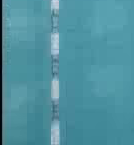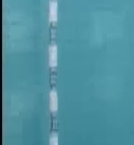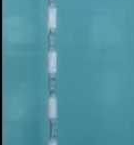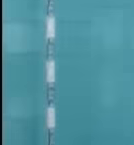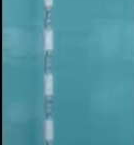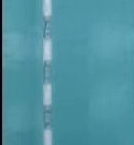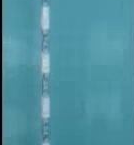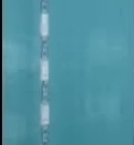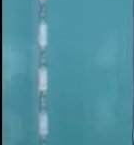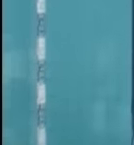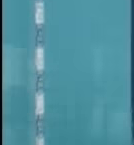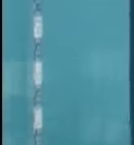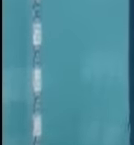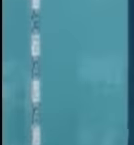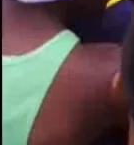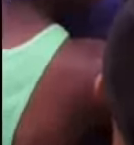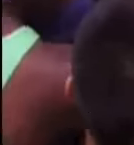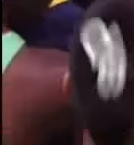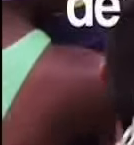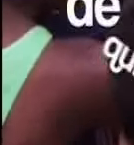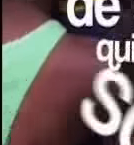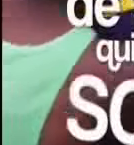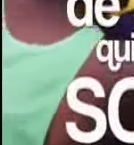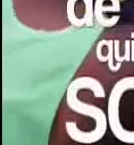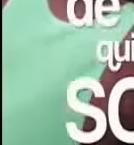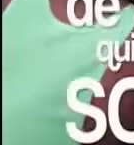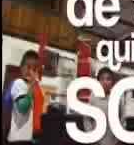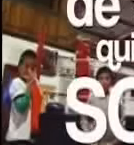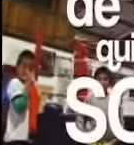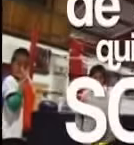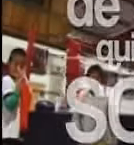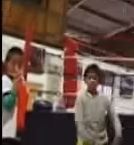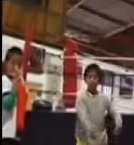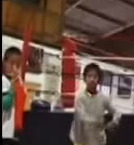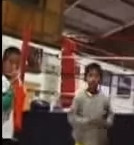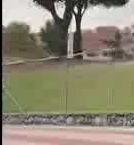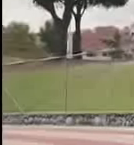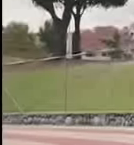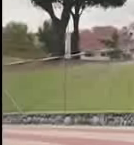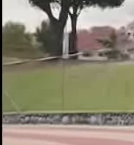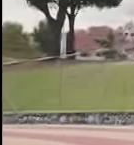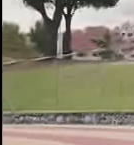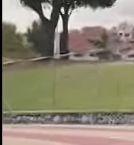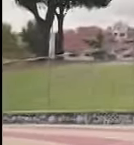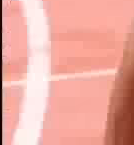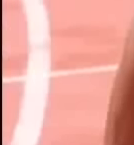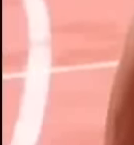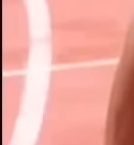La duda, yo sé ni quién soy, el triunfo.